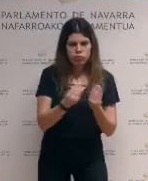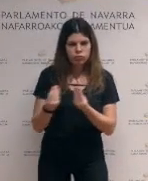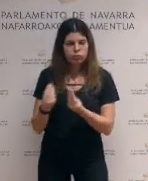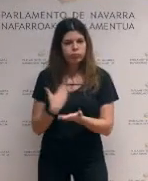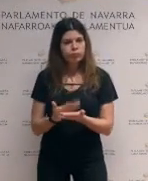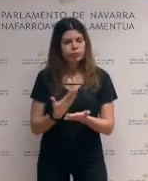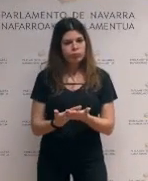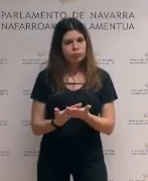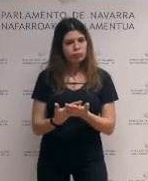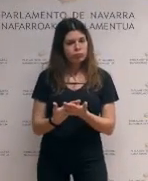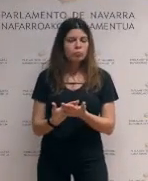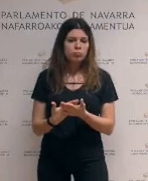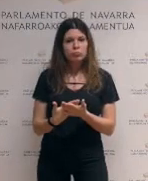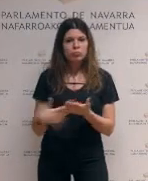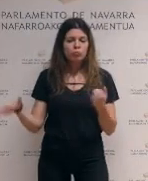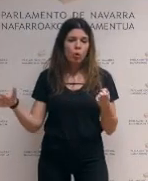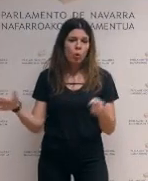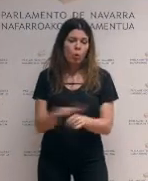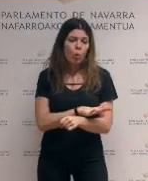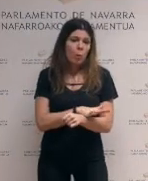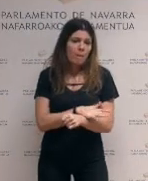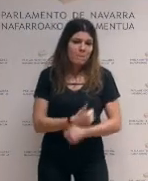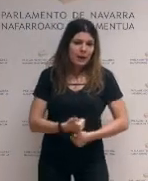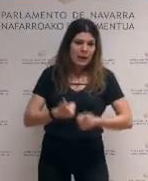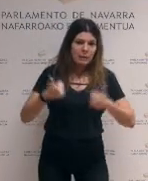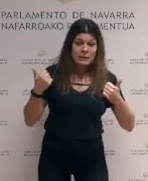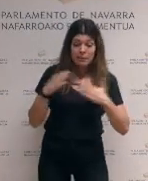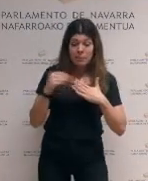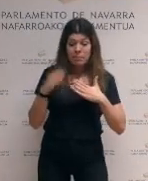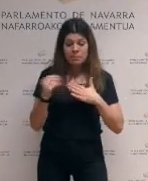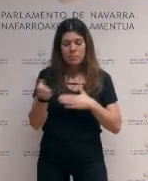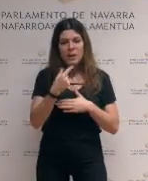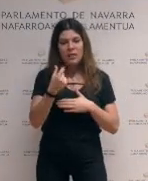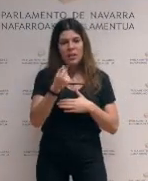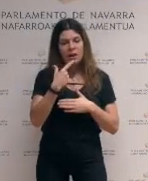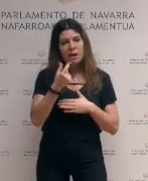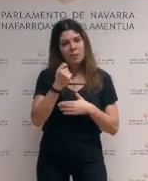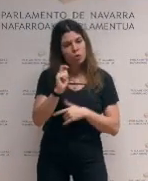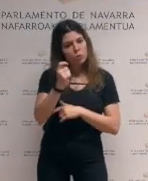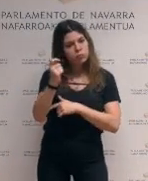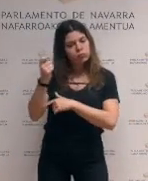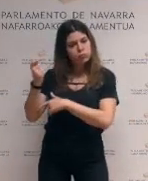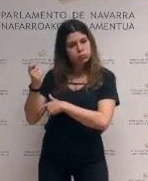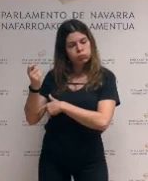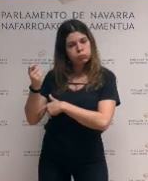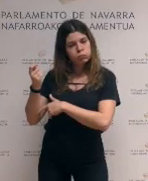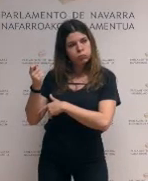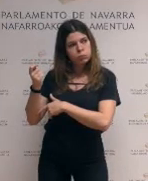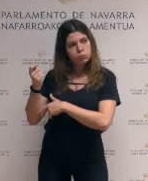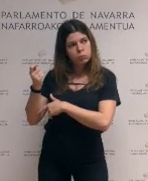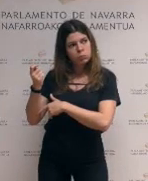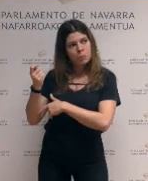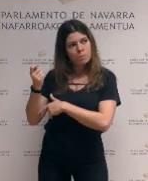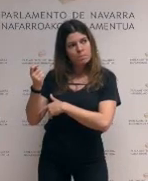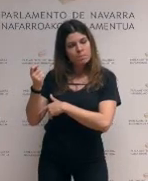mejor cobertura, que favorecen que los pacientes puedan disponer de los medicamentos y de otros servicios que ofrecen las farmacias de